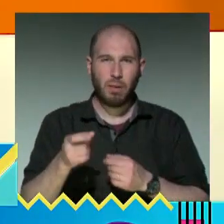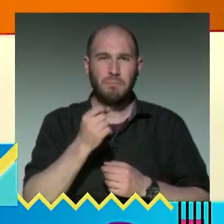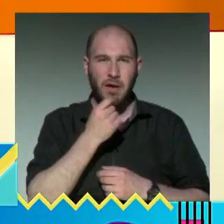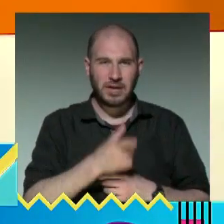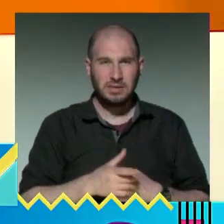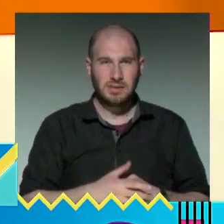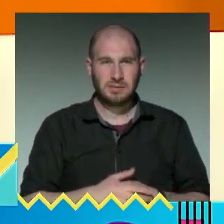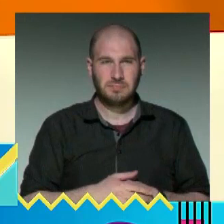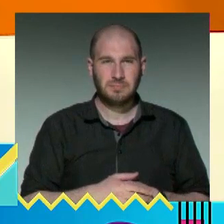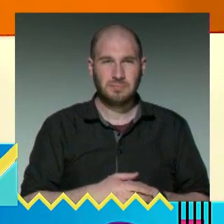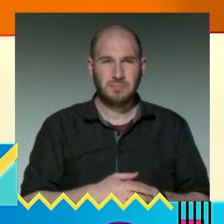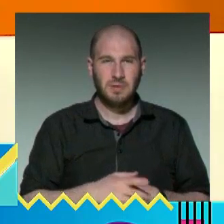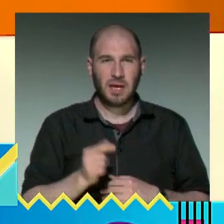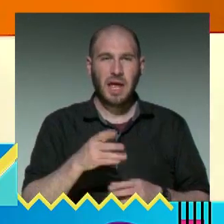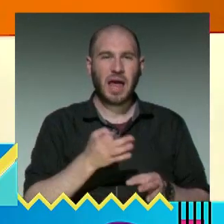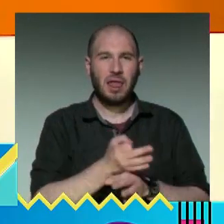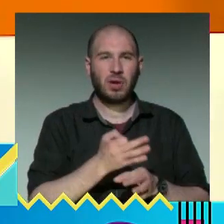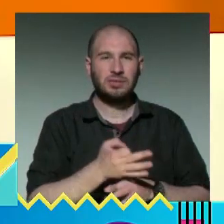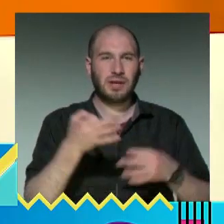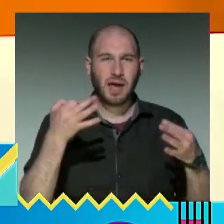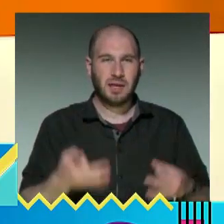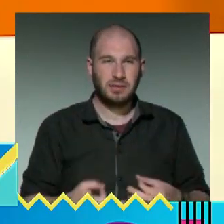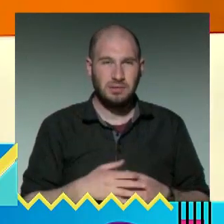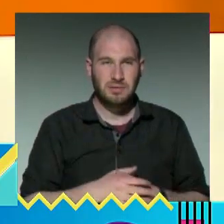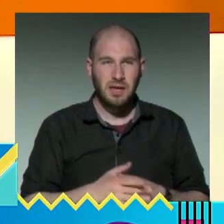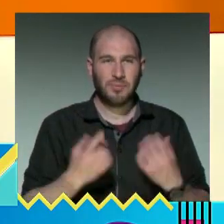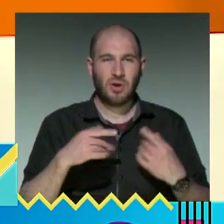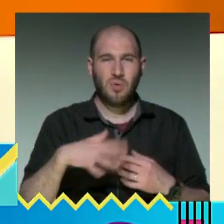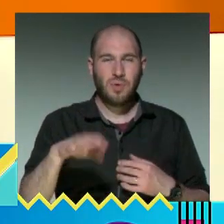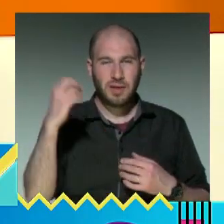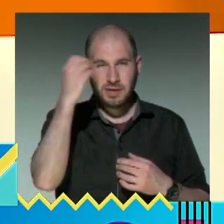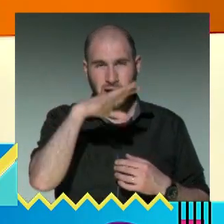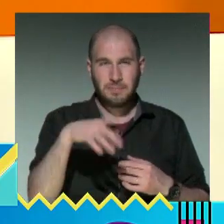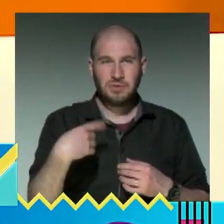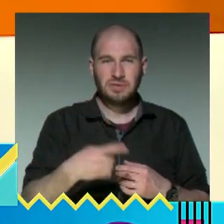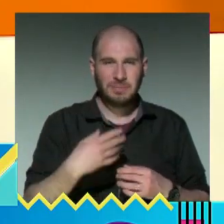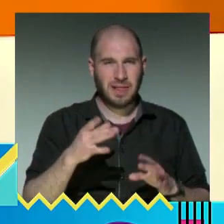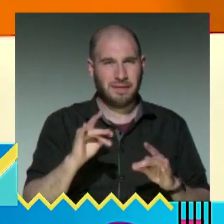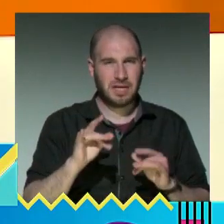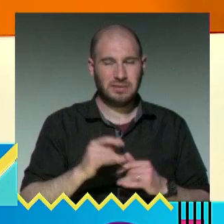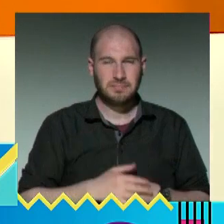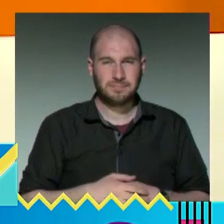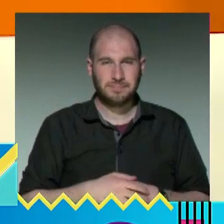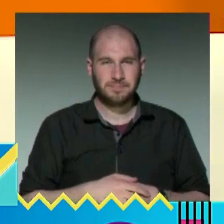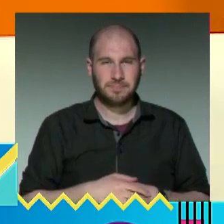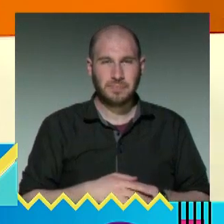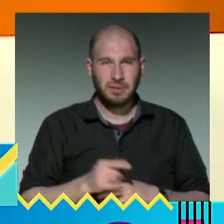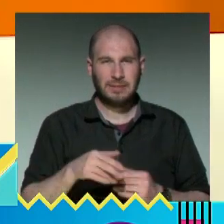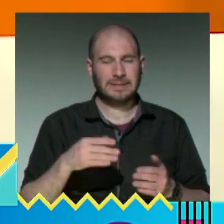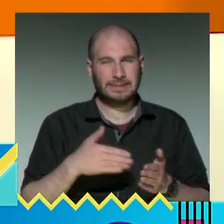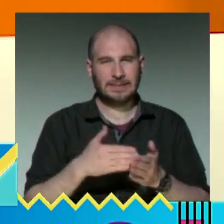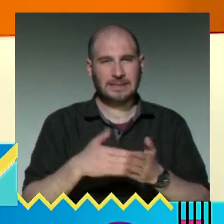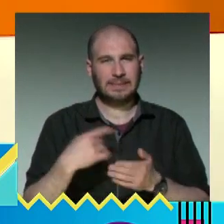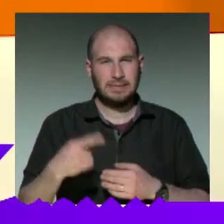fácil llegar con una educación de calidad. Claro. En cambio, en las zonas rurales siempre es más complejo, es más